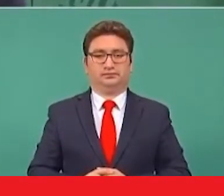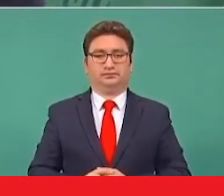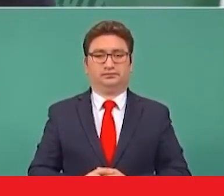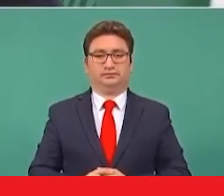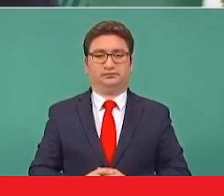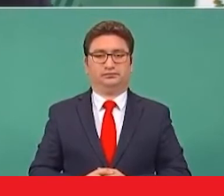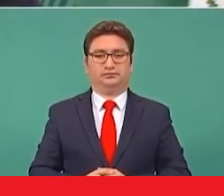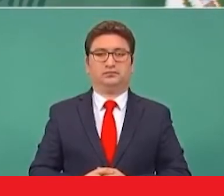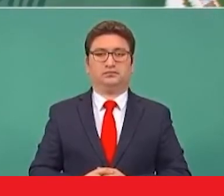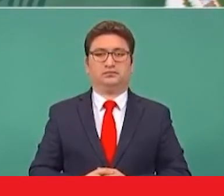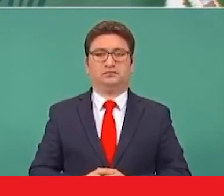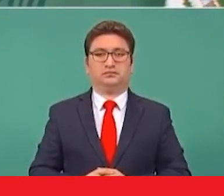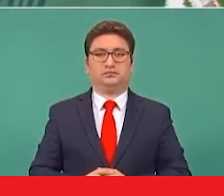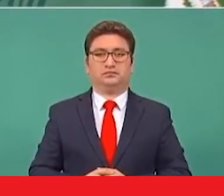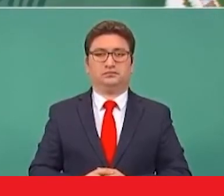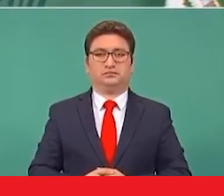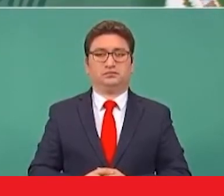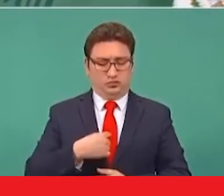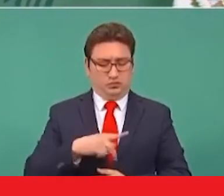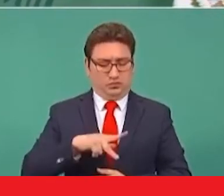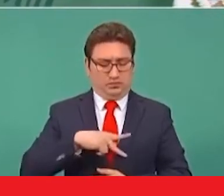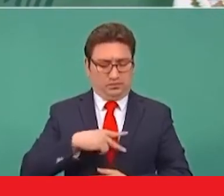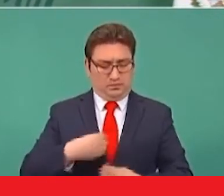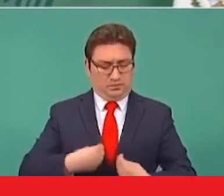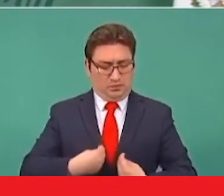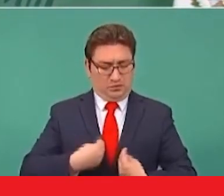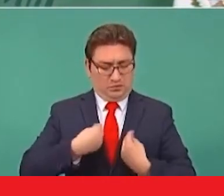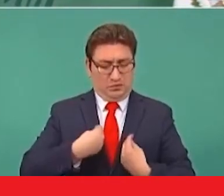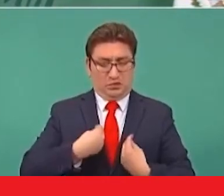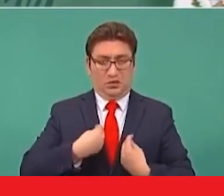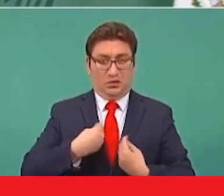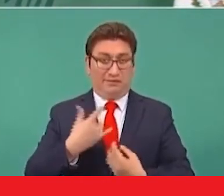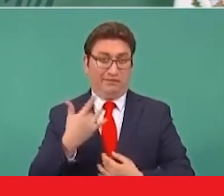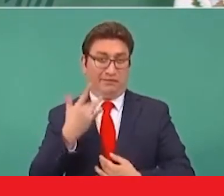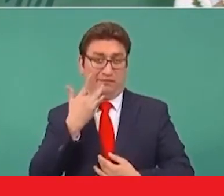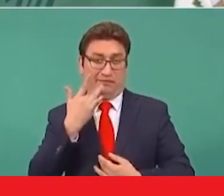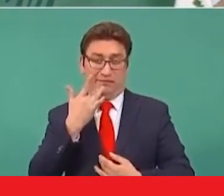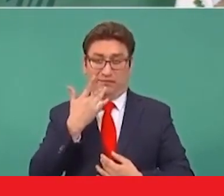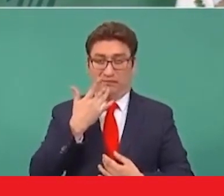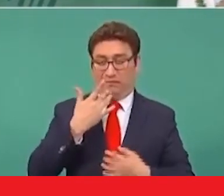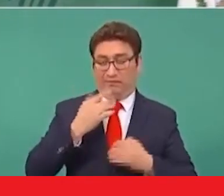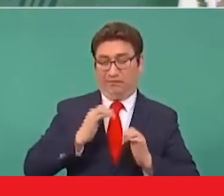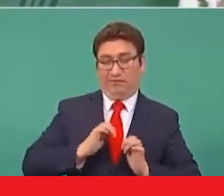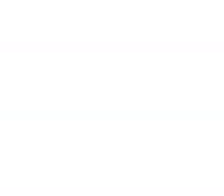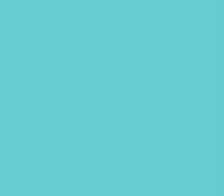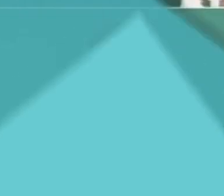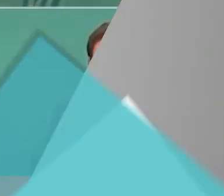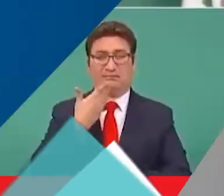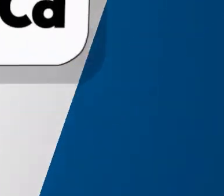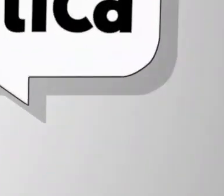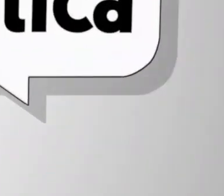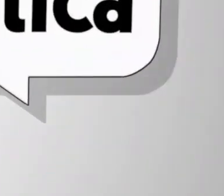estoy acostumbrado a un tren de vida de lujo. Me da pena